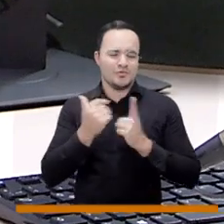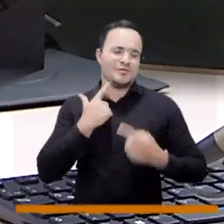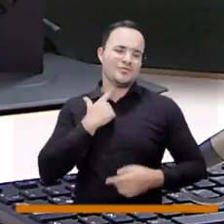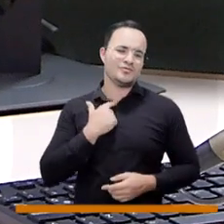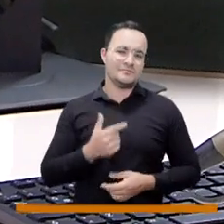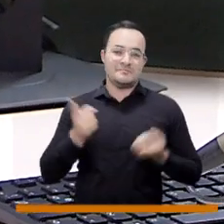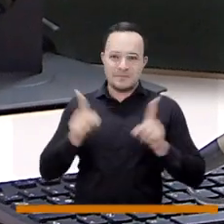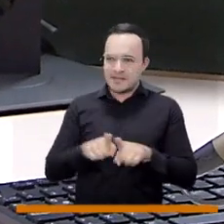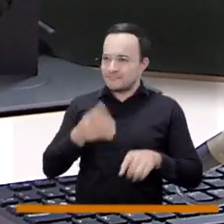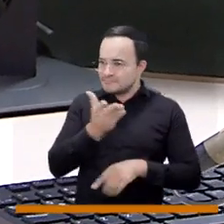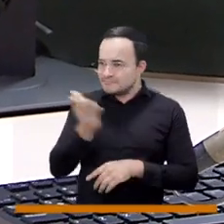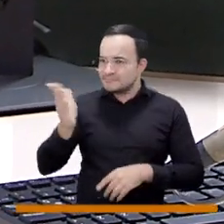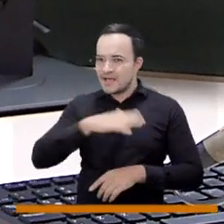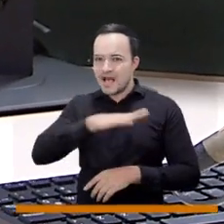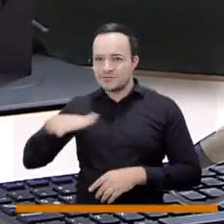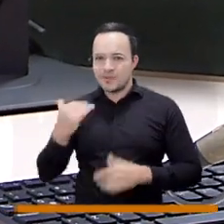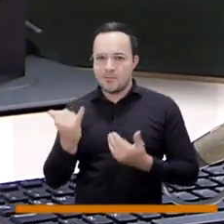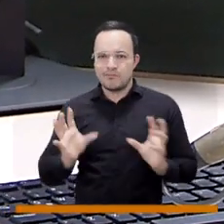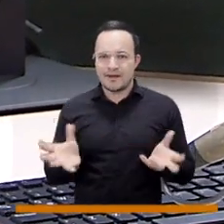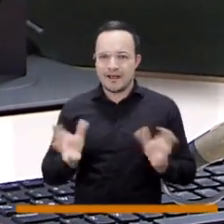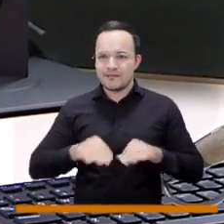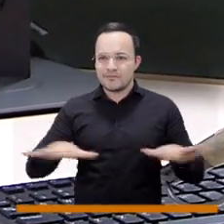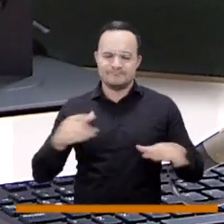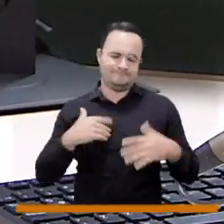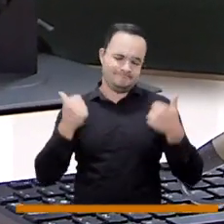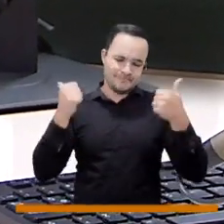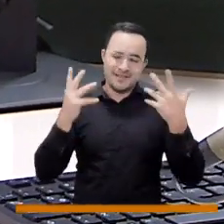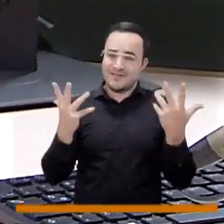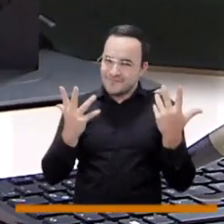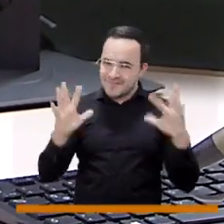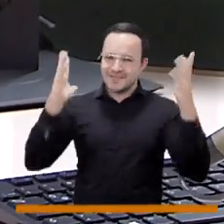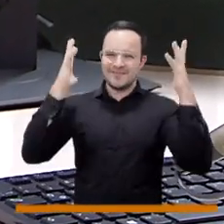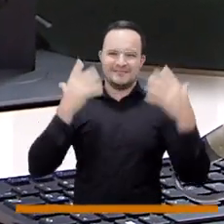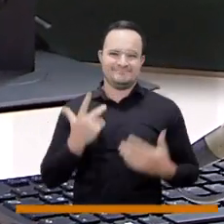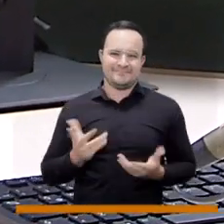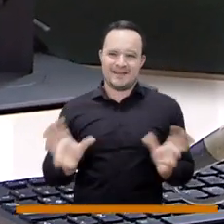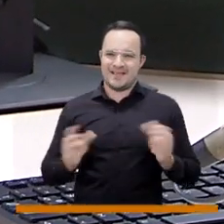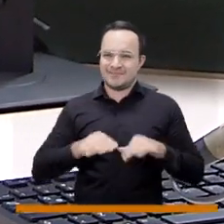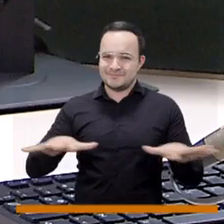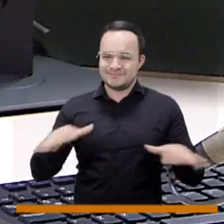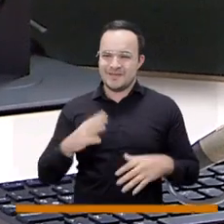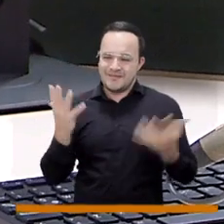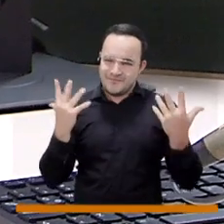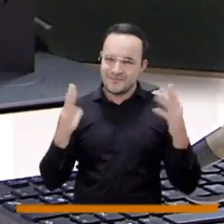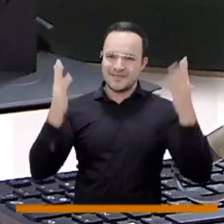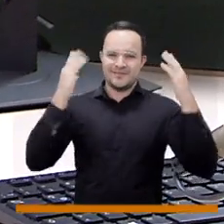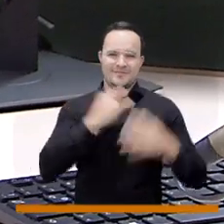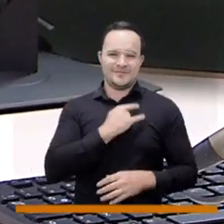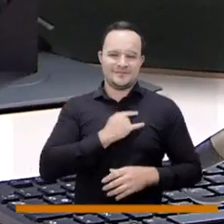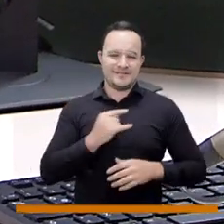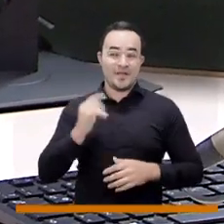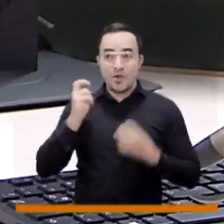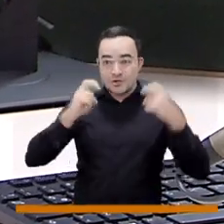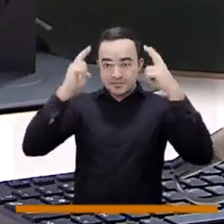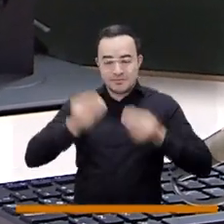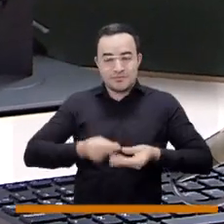somos oyentes del sistema de radio universitario en Antioquia. ¡Que viva la radio, que viva la